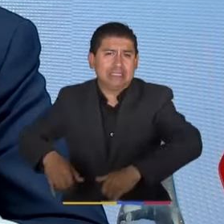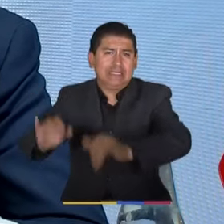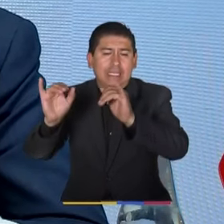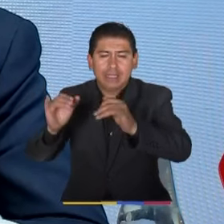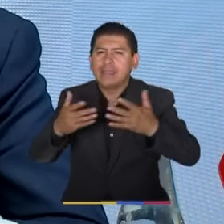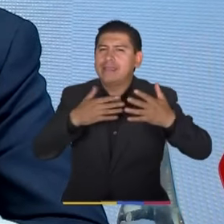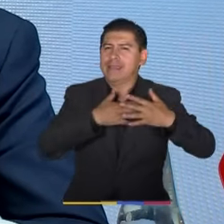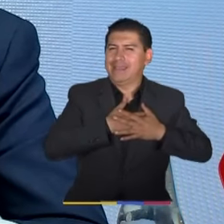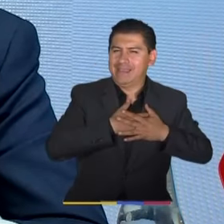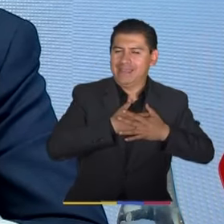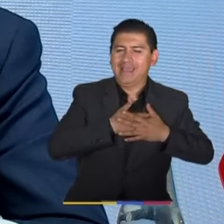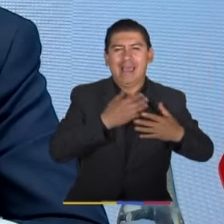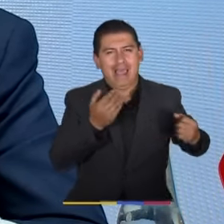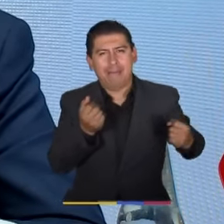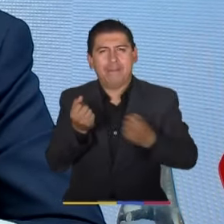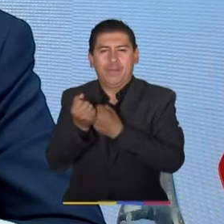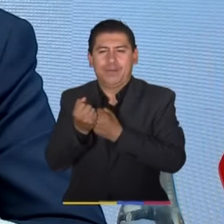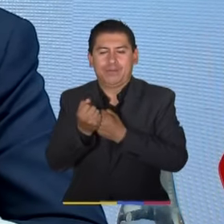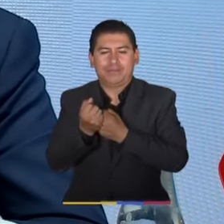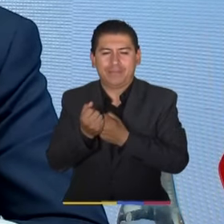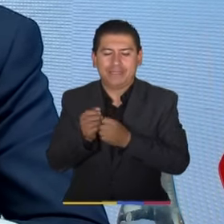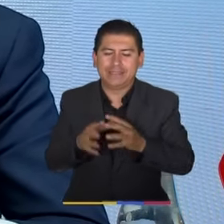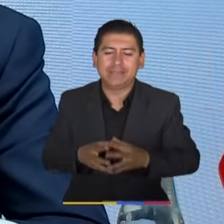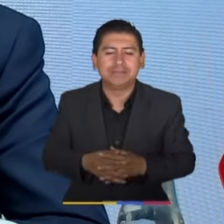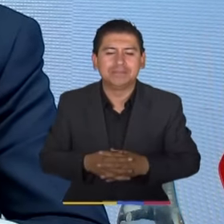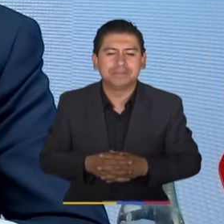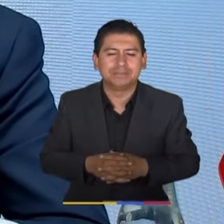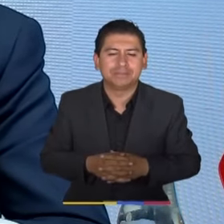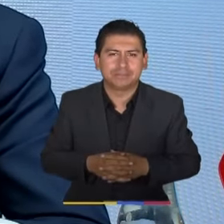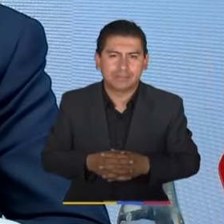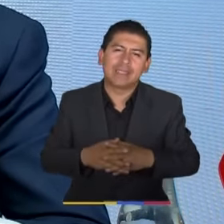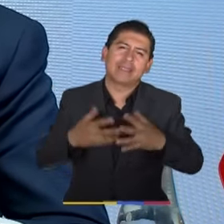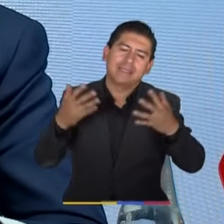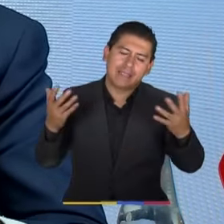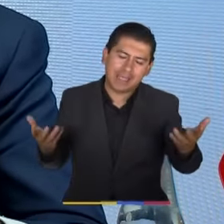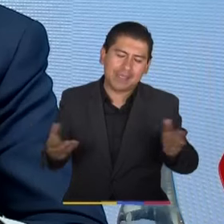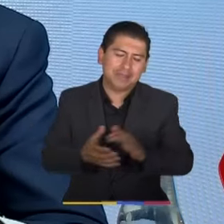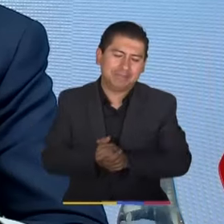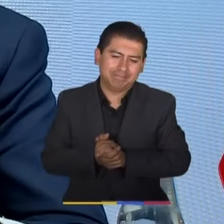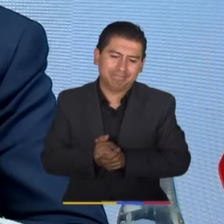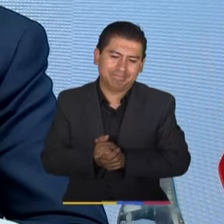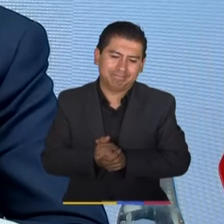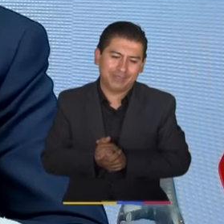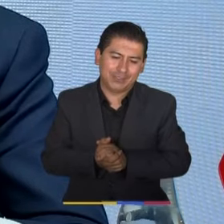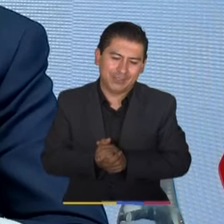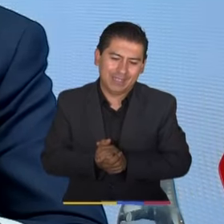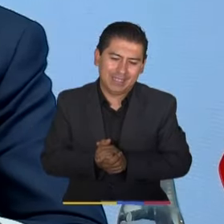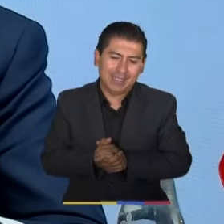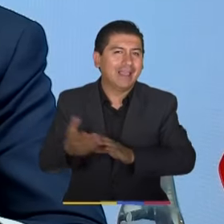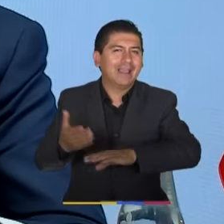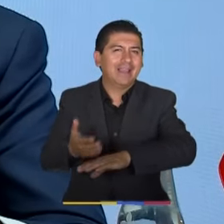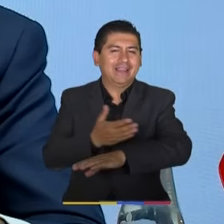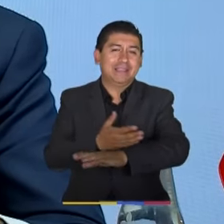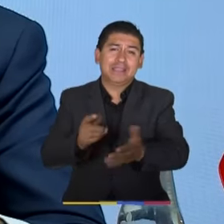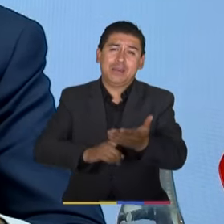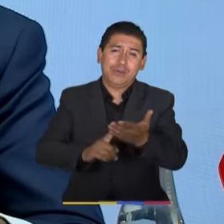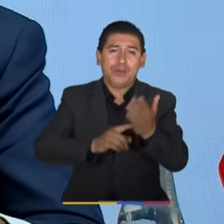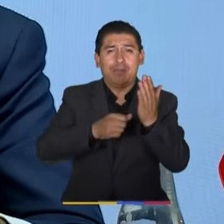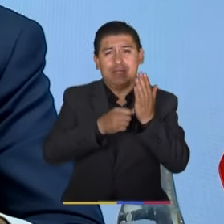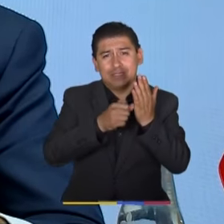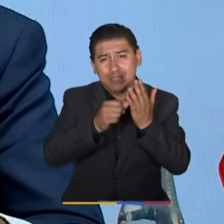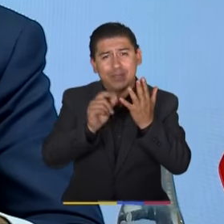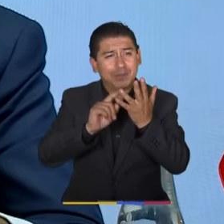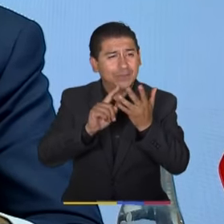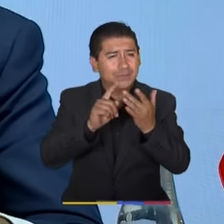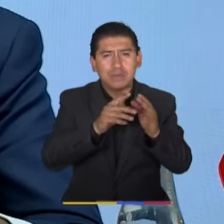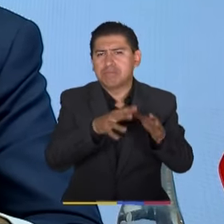cooperación iberoamericana, sin olvidar las contribuciones y recomendaciones de las reuniones ministeriales